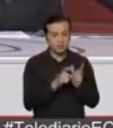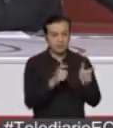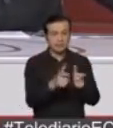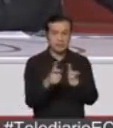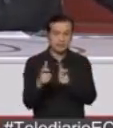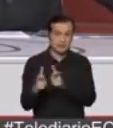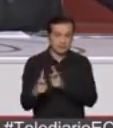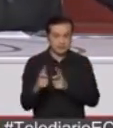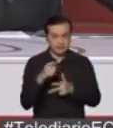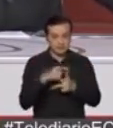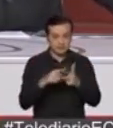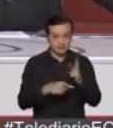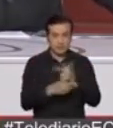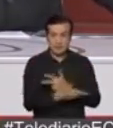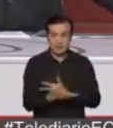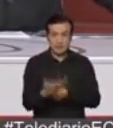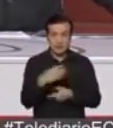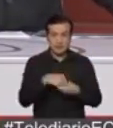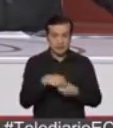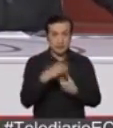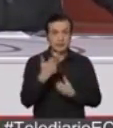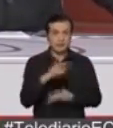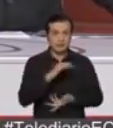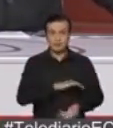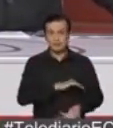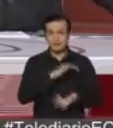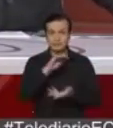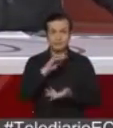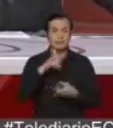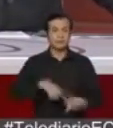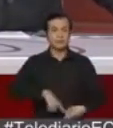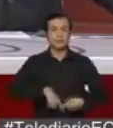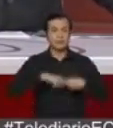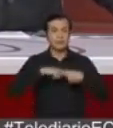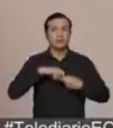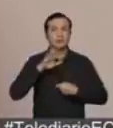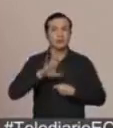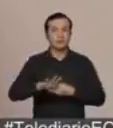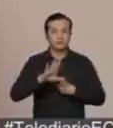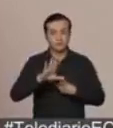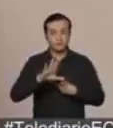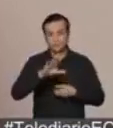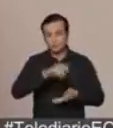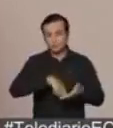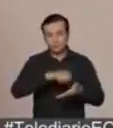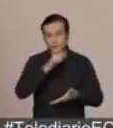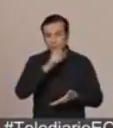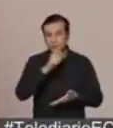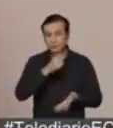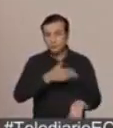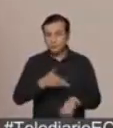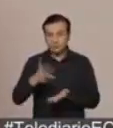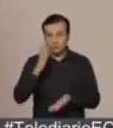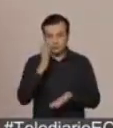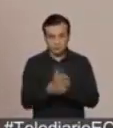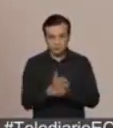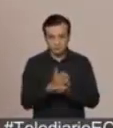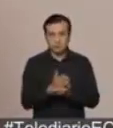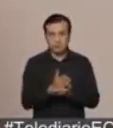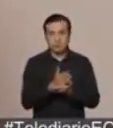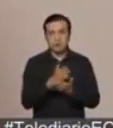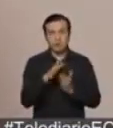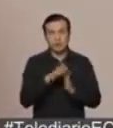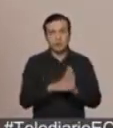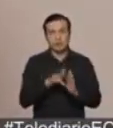diferencia en esto, que han recibido esta suspensión de su código para poder importar. Esas representan un poco menos